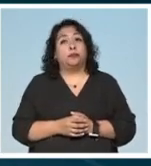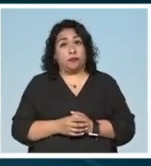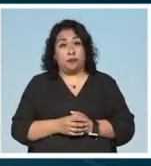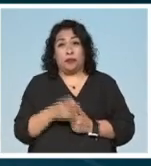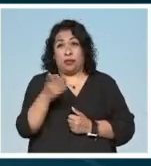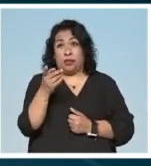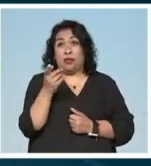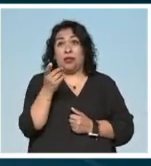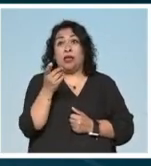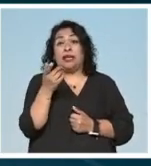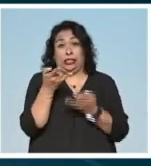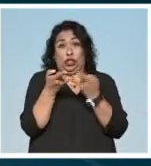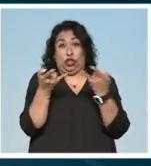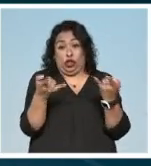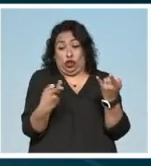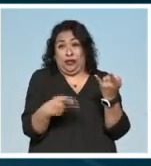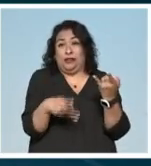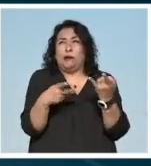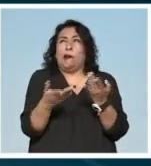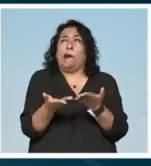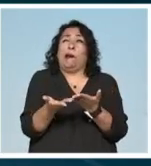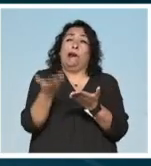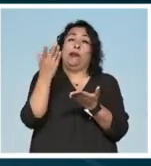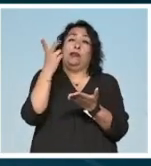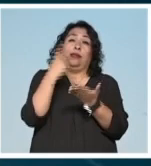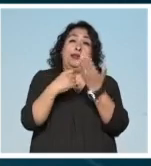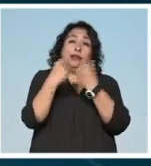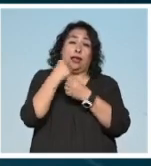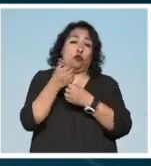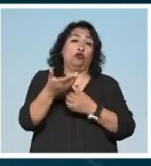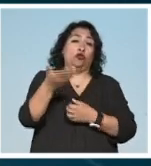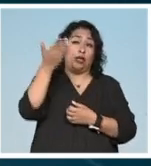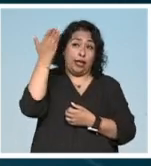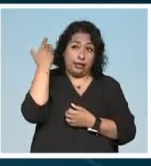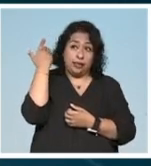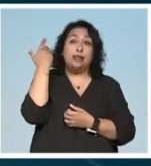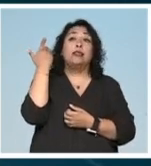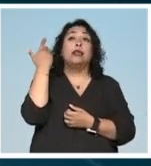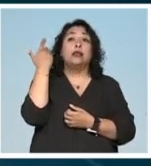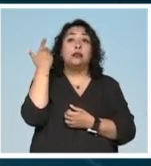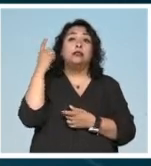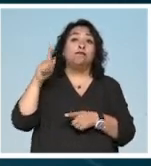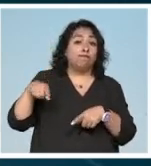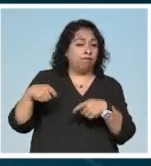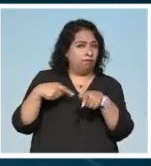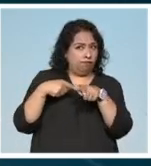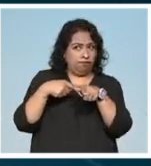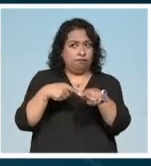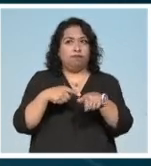Esta página de nuestra historia nos remonta 3 décadas en el pasado y su legado continúa.